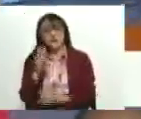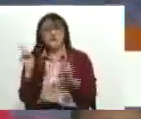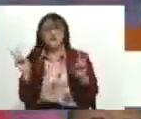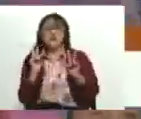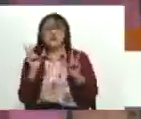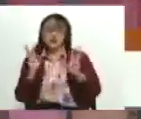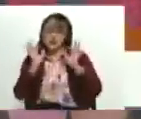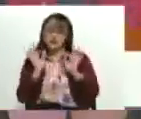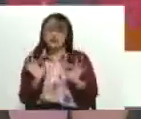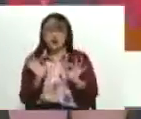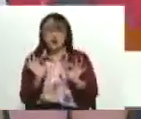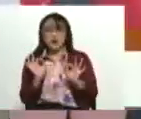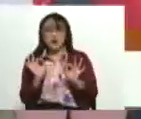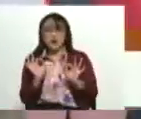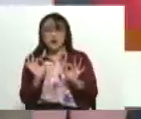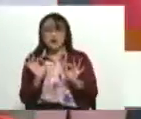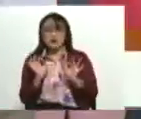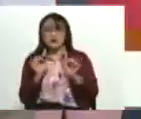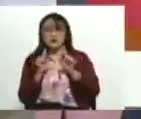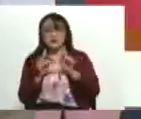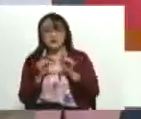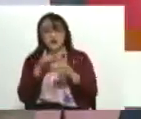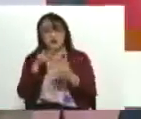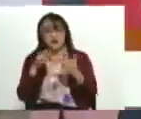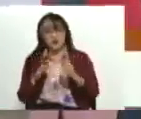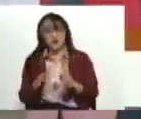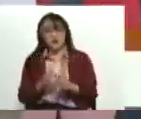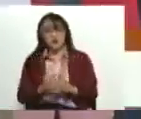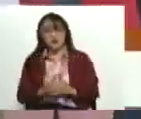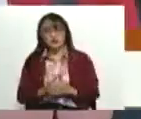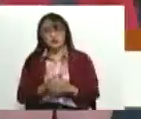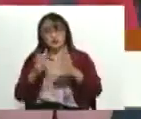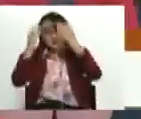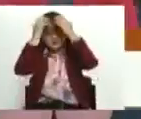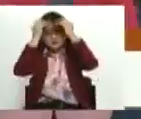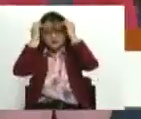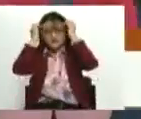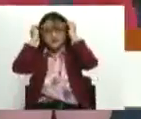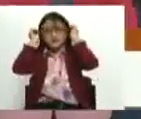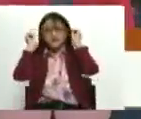victoria contundente para mantener la revolución bolivariana. Yo